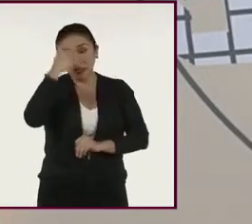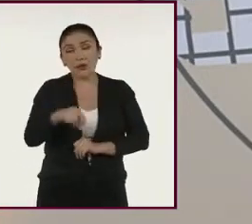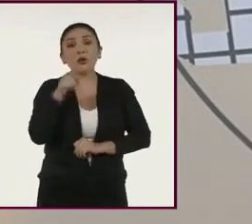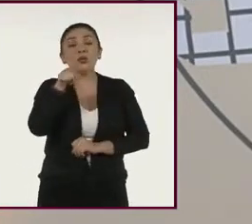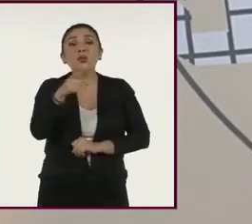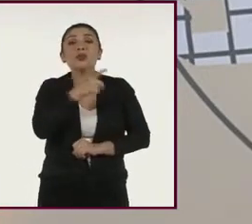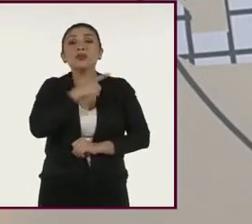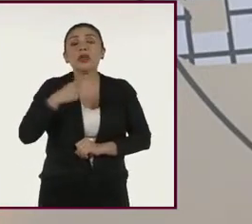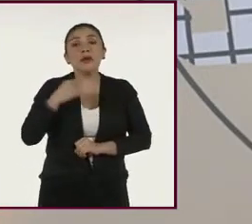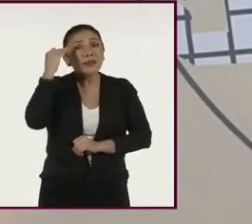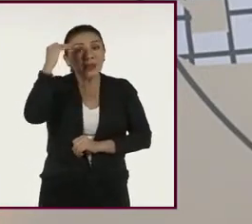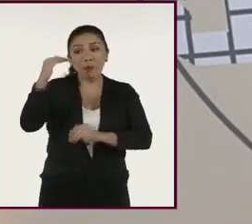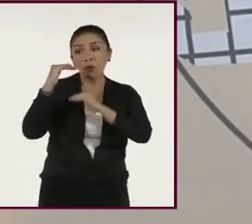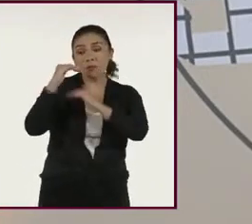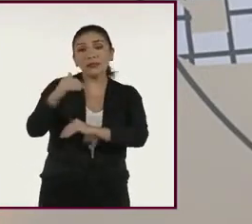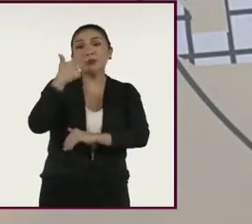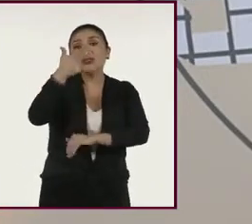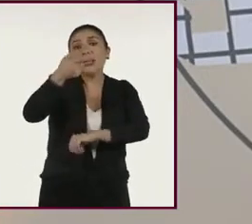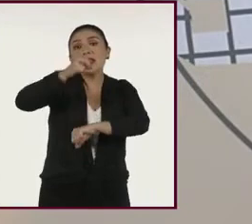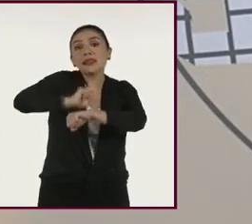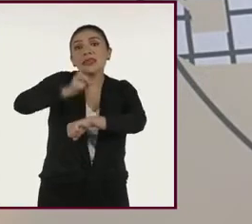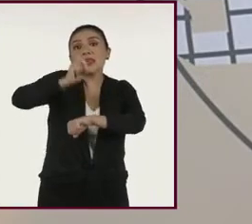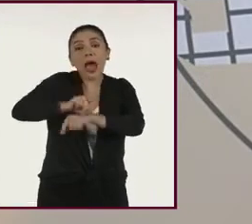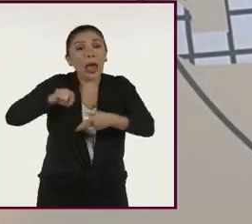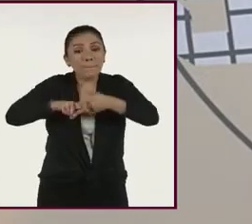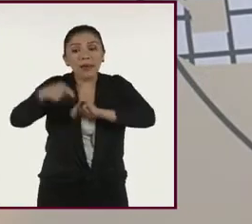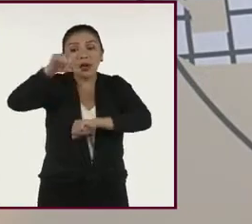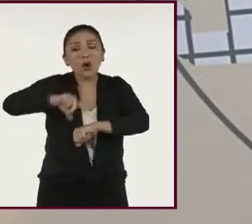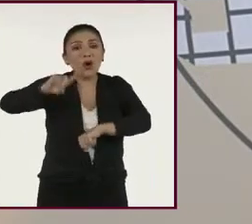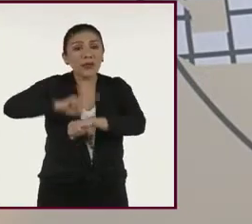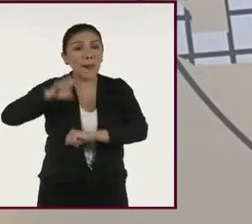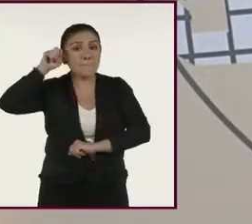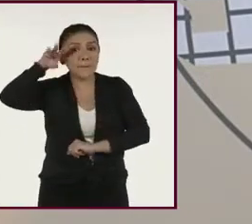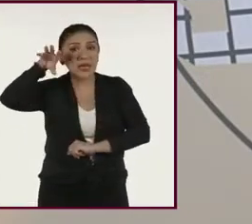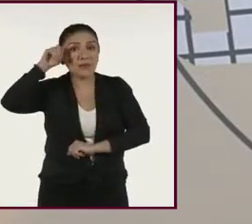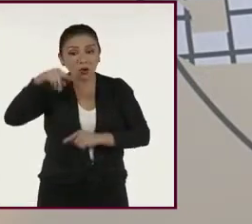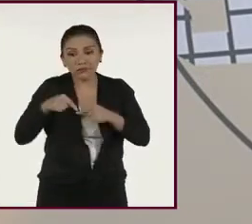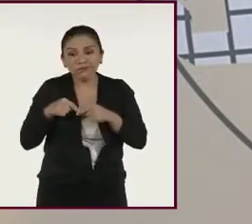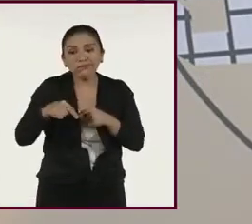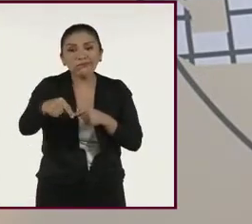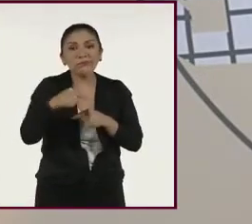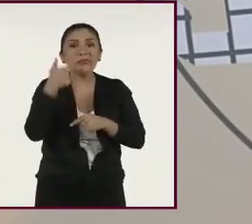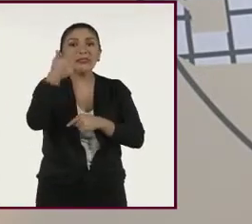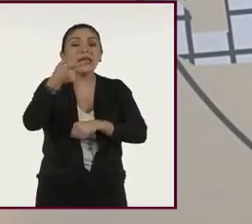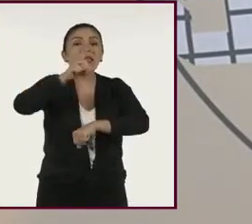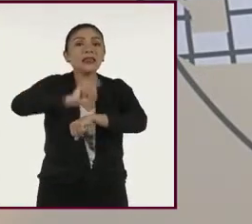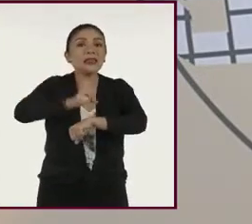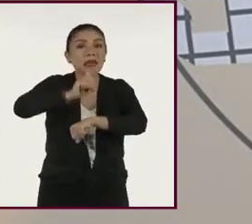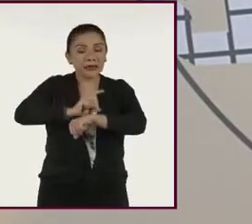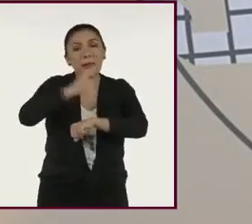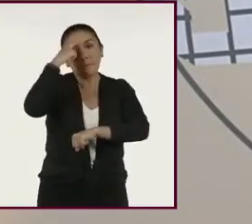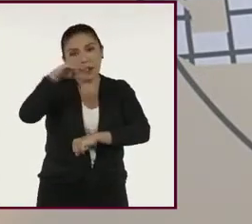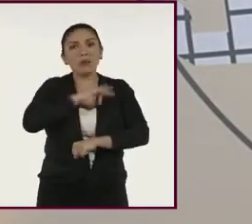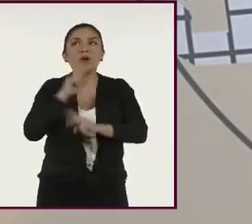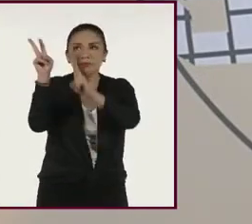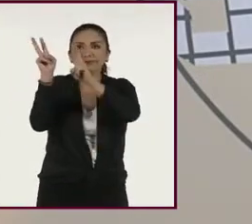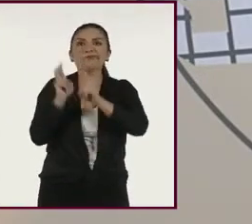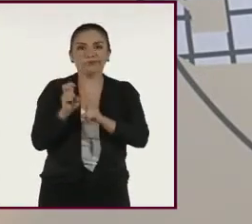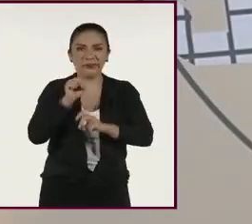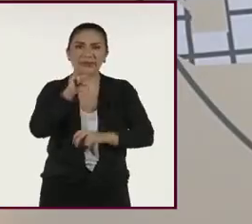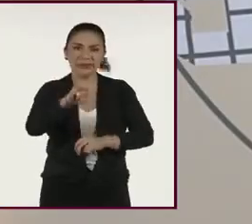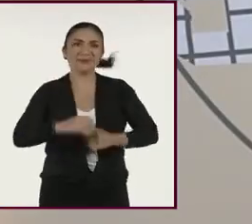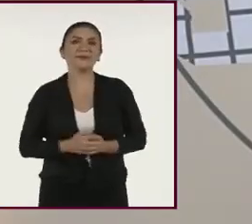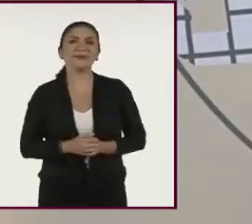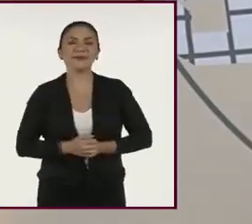cuentan con 7 días naturales a partir de esta fecha de transmisión en vivo, para que puedan obtener su